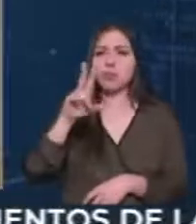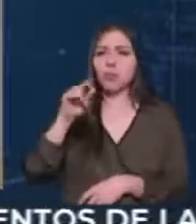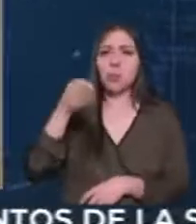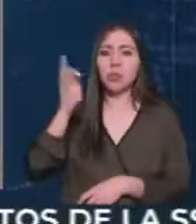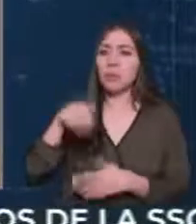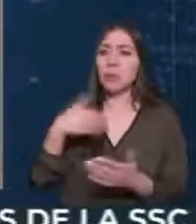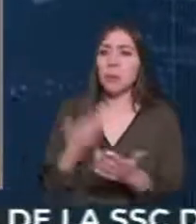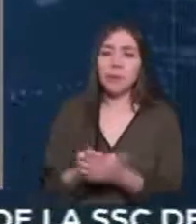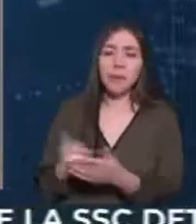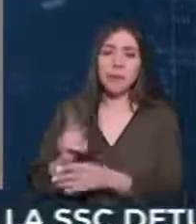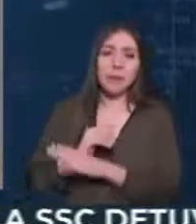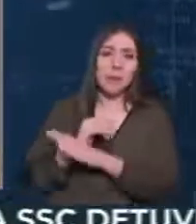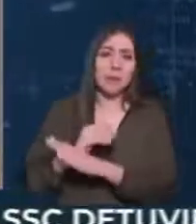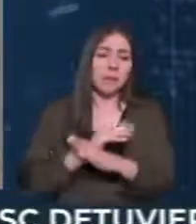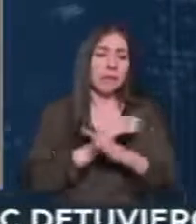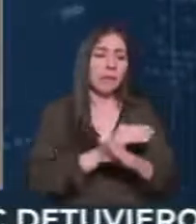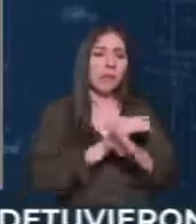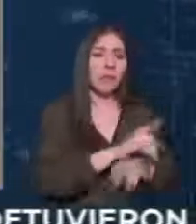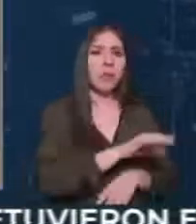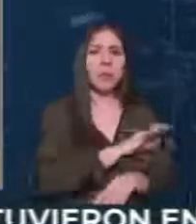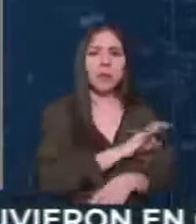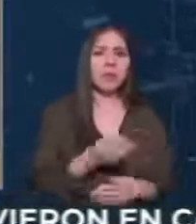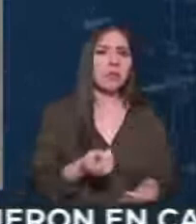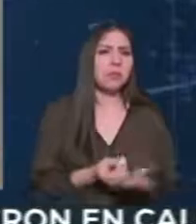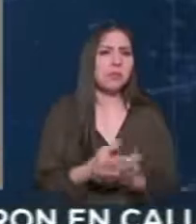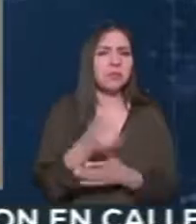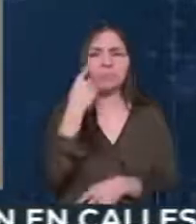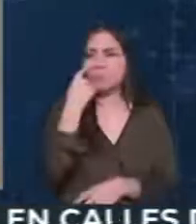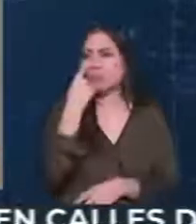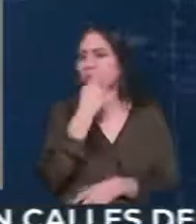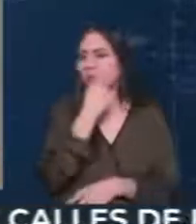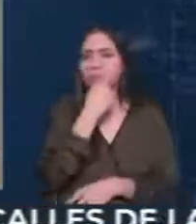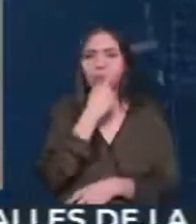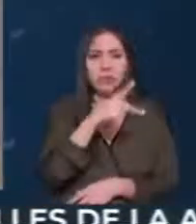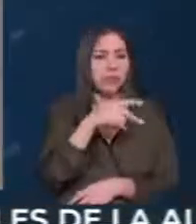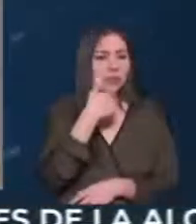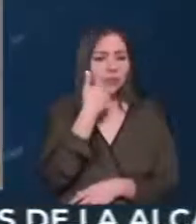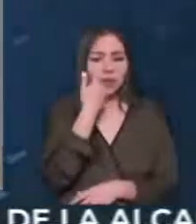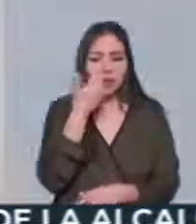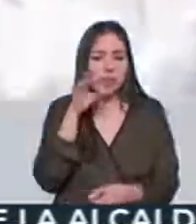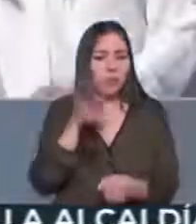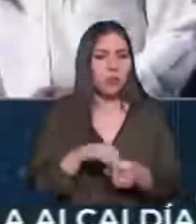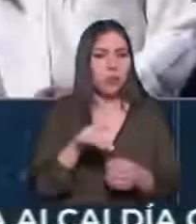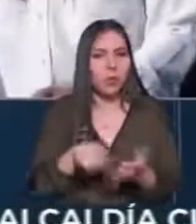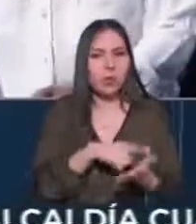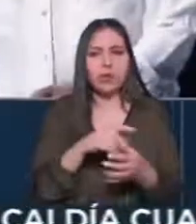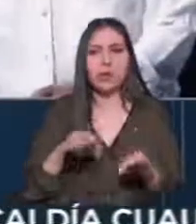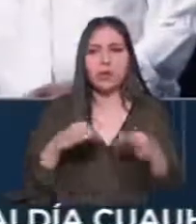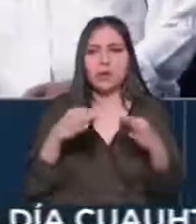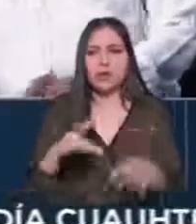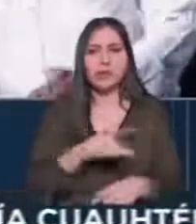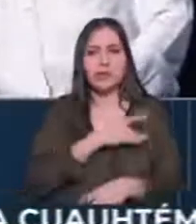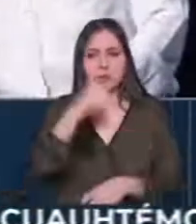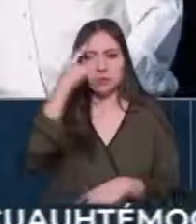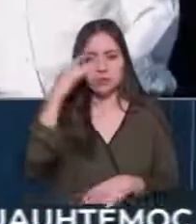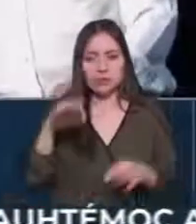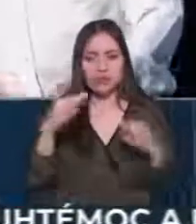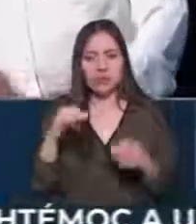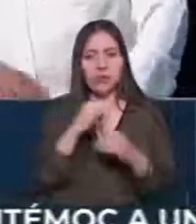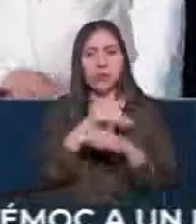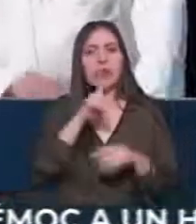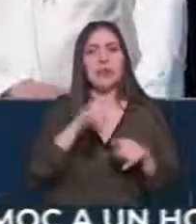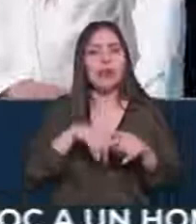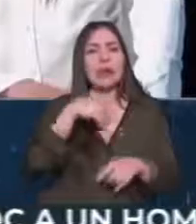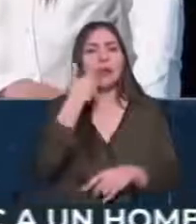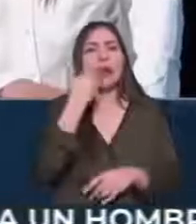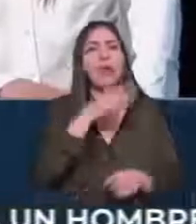esto y salgamos libremente a votar por quien uno decida, a conciencia y en plena información de por quién